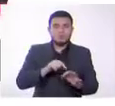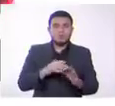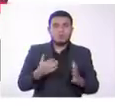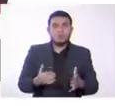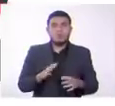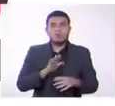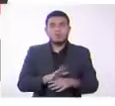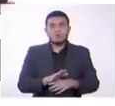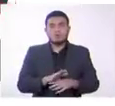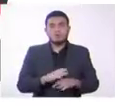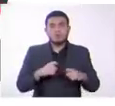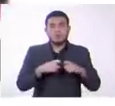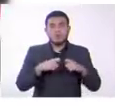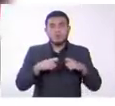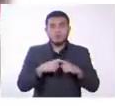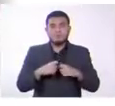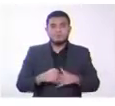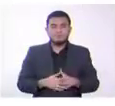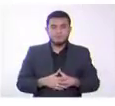nubes electrónicas,